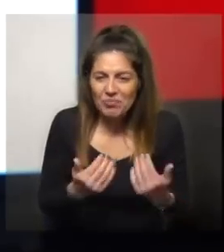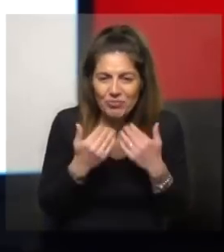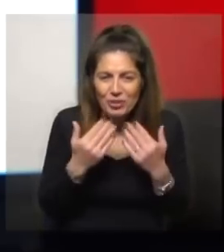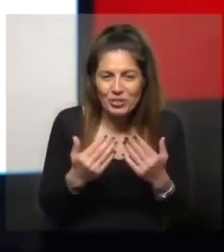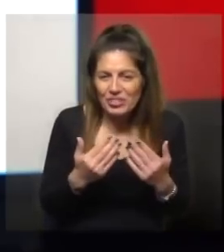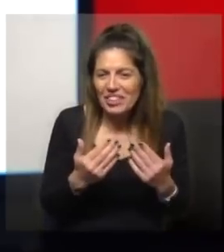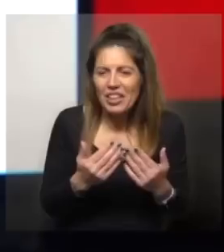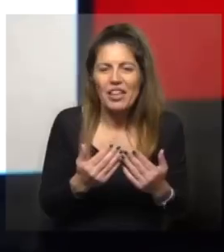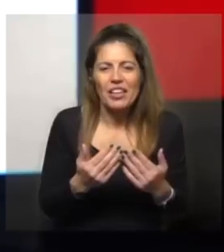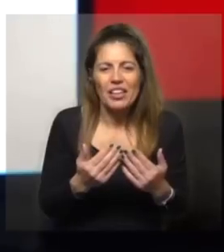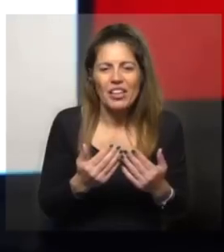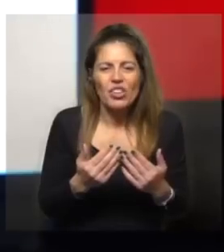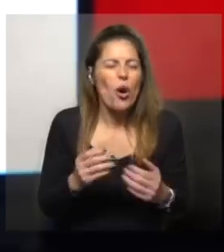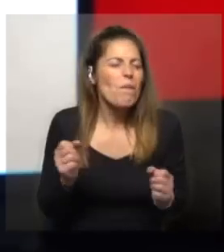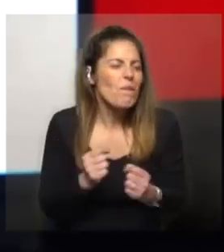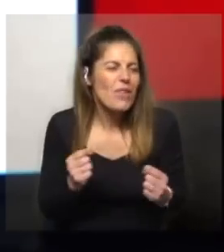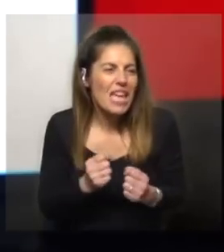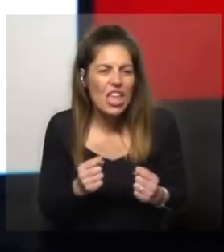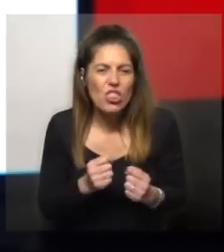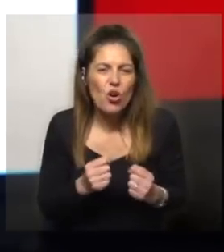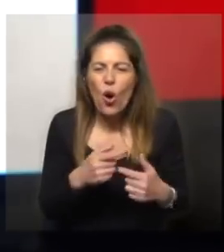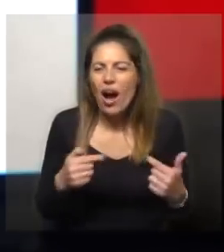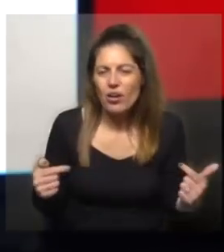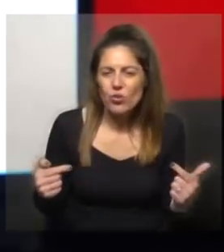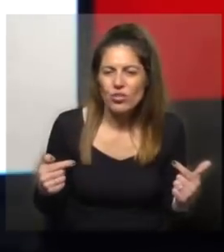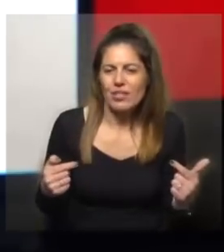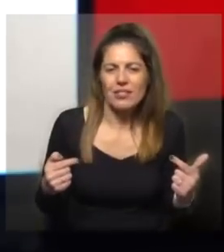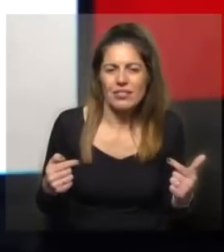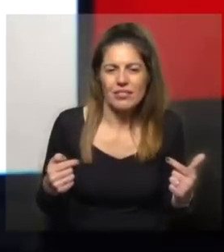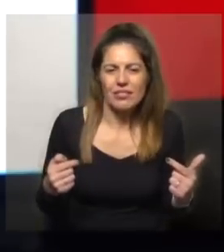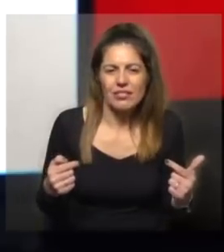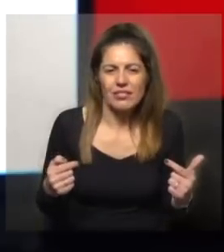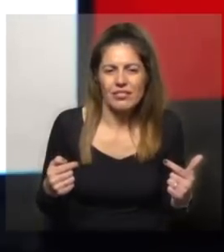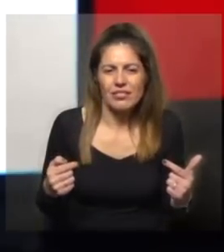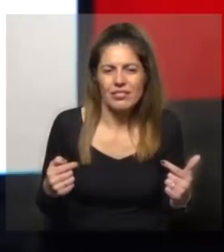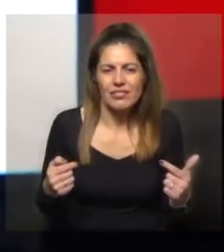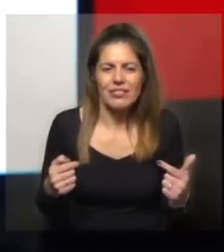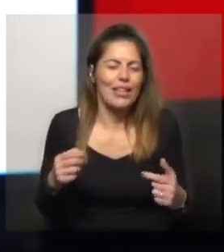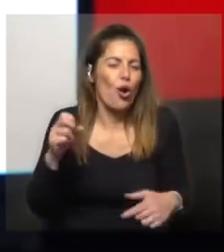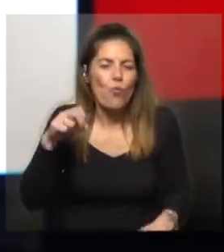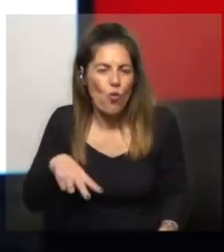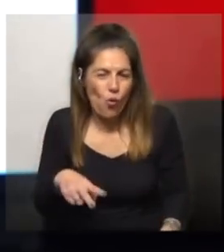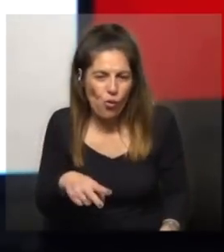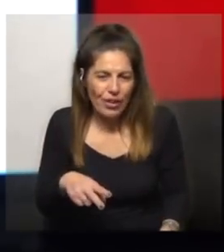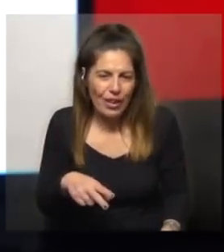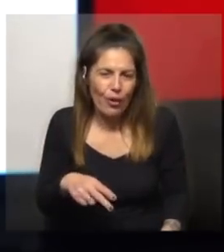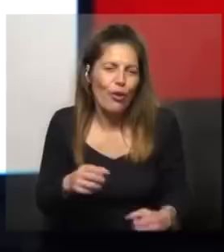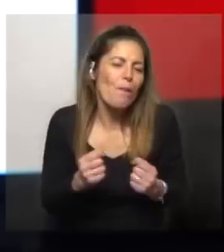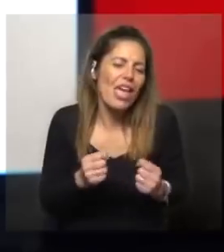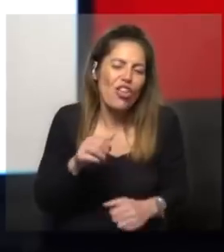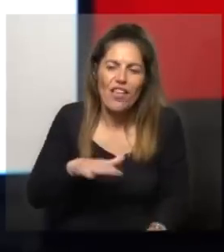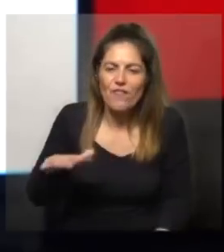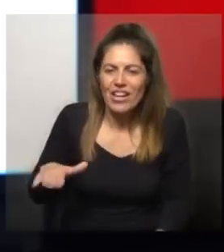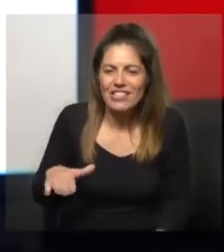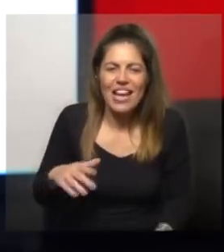este que no no le tuve miedo a cosas de las típicas que le tienen miedo en las infancias Sí sí sí